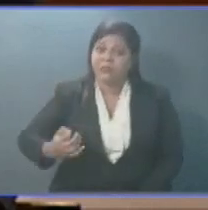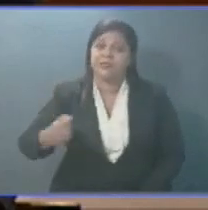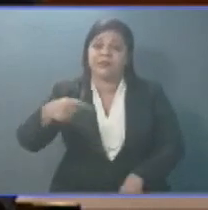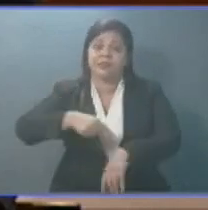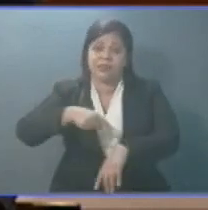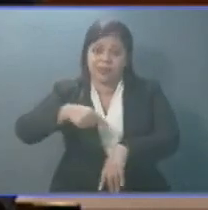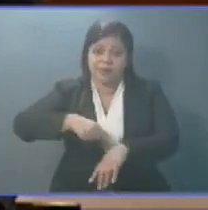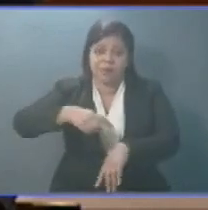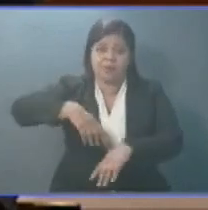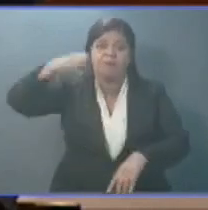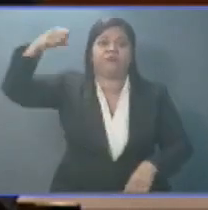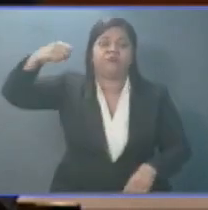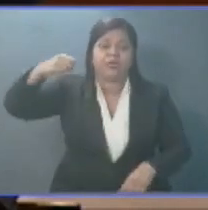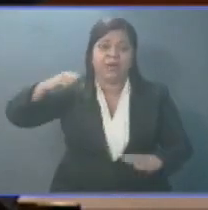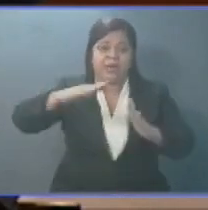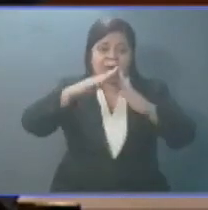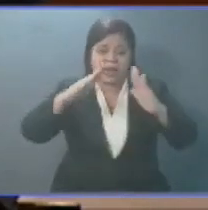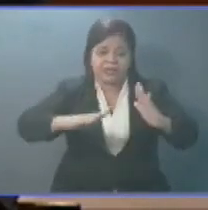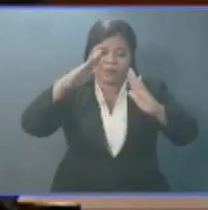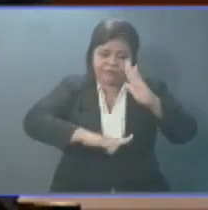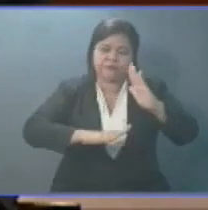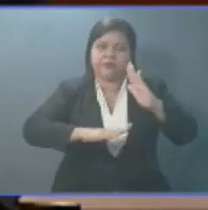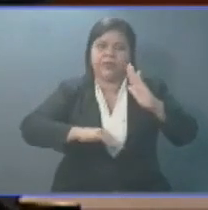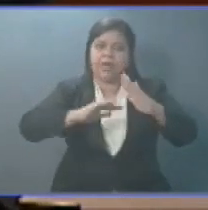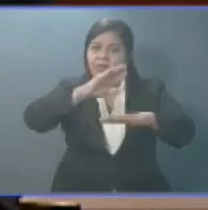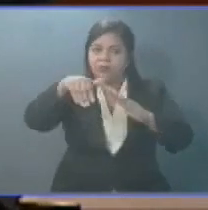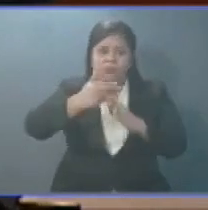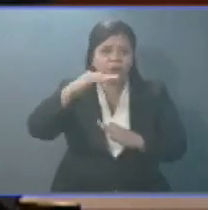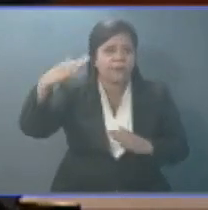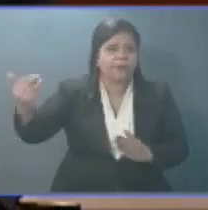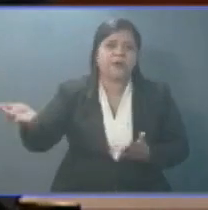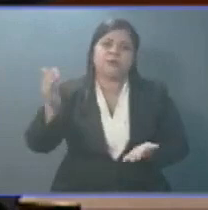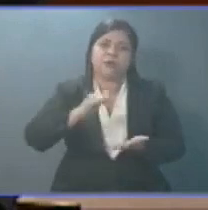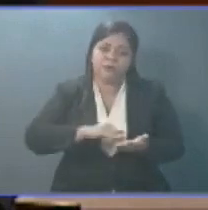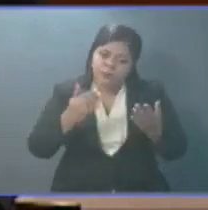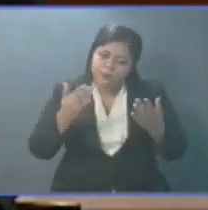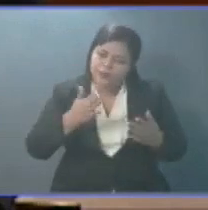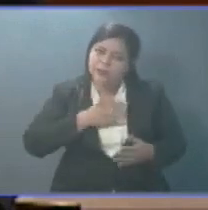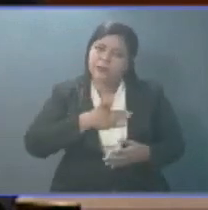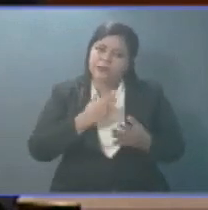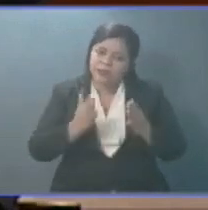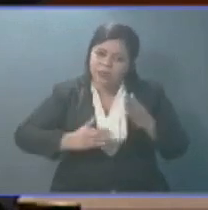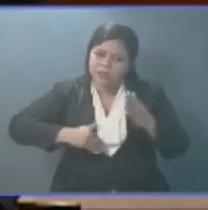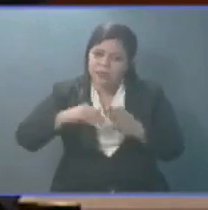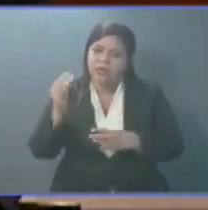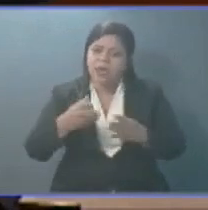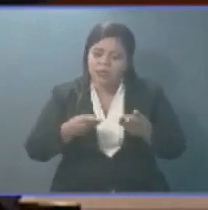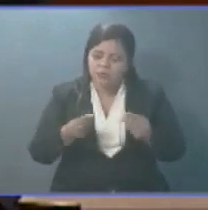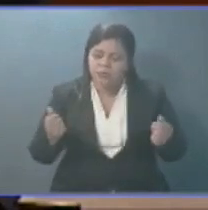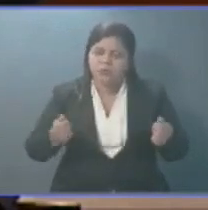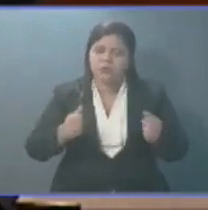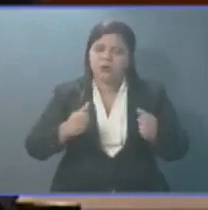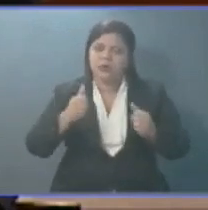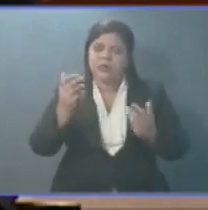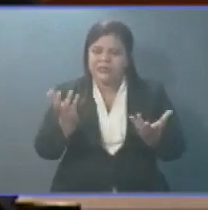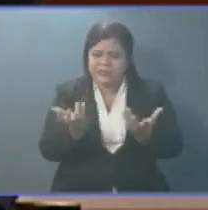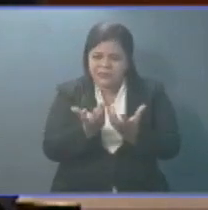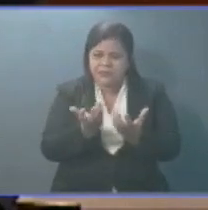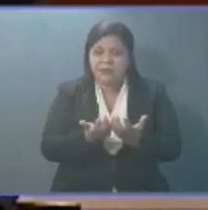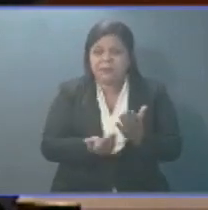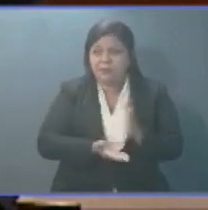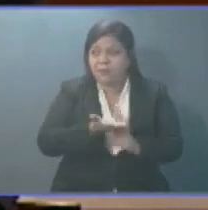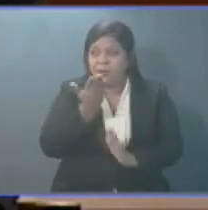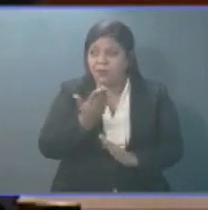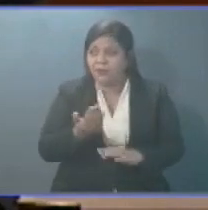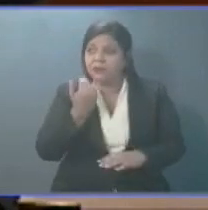domiciliar nacional para poder tener la alternativa más viable y disminuir la cantidad de contagios